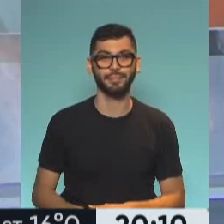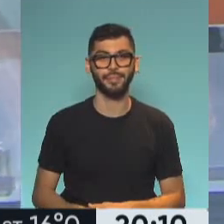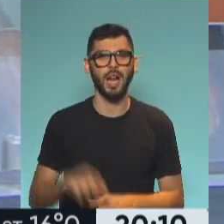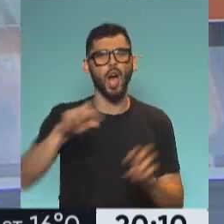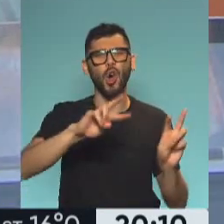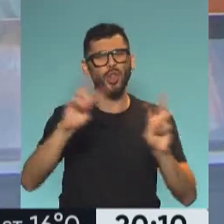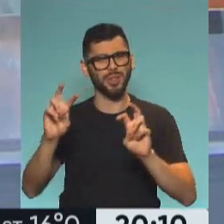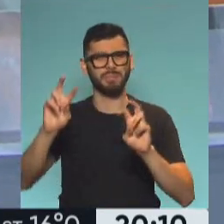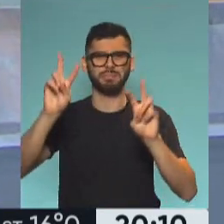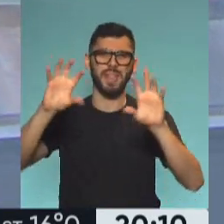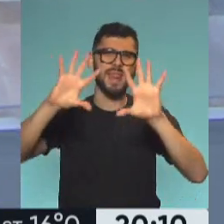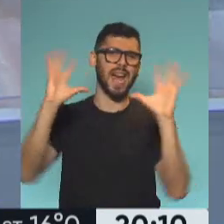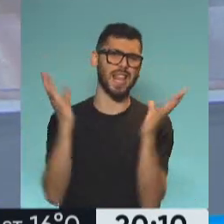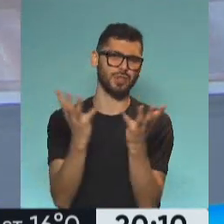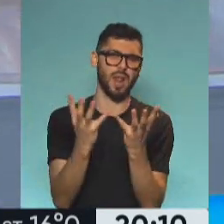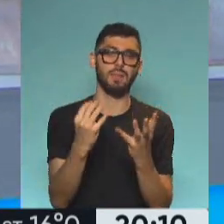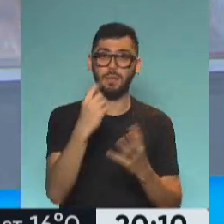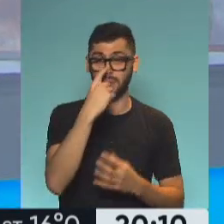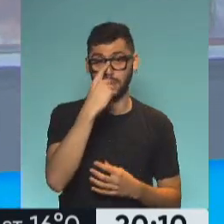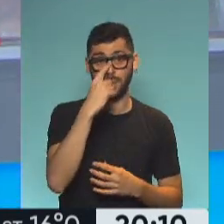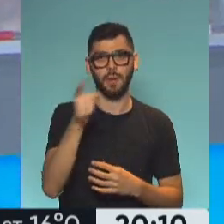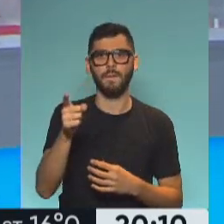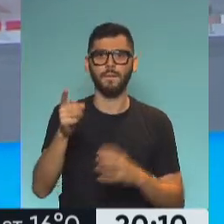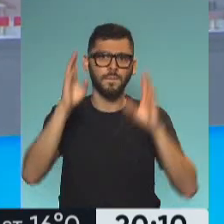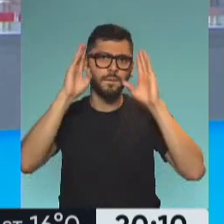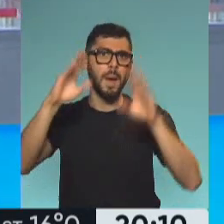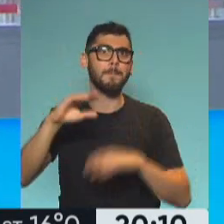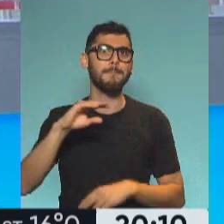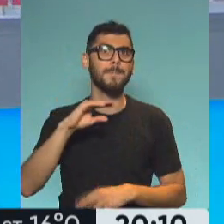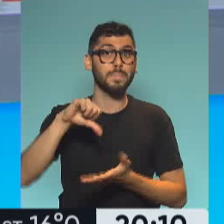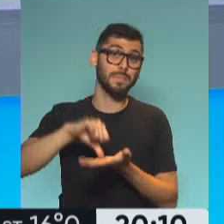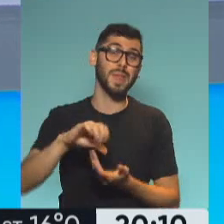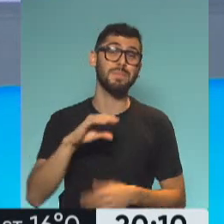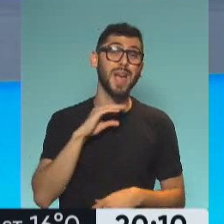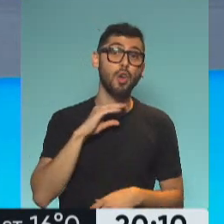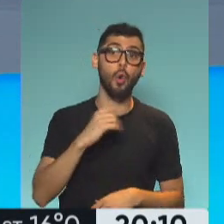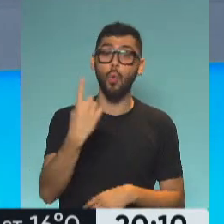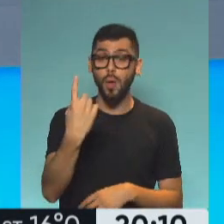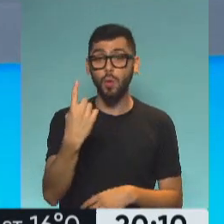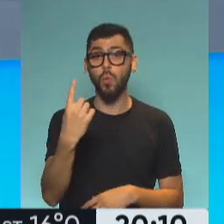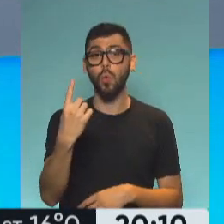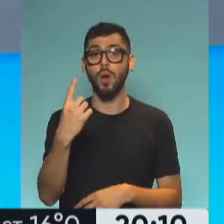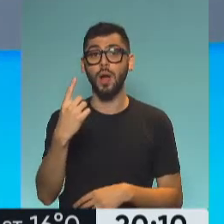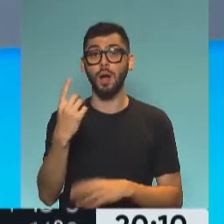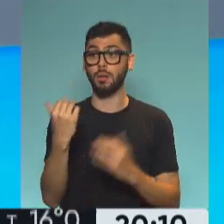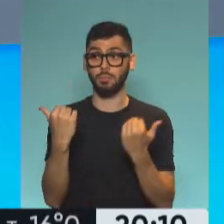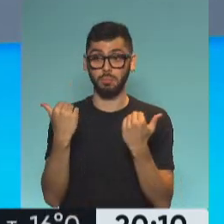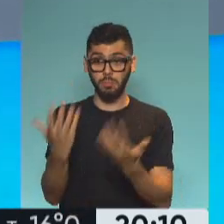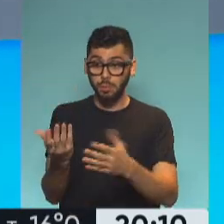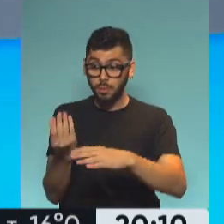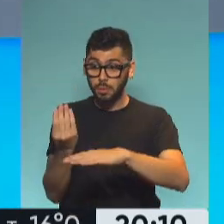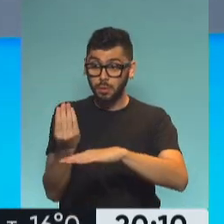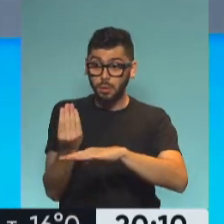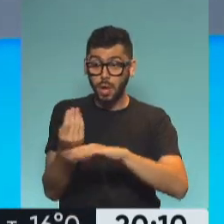nos ha costado el plano internacional y tenemos que hablar de méxico porque allí asesinaron a una candidata en plena